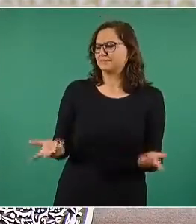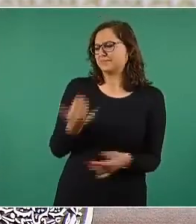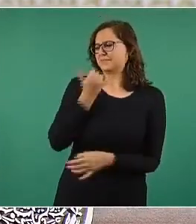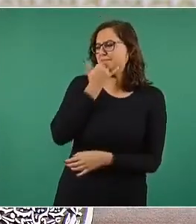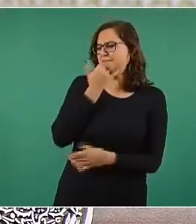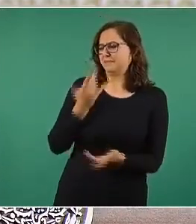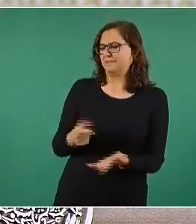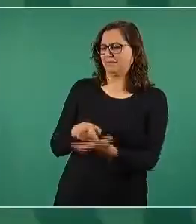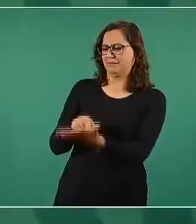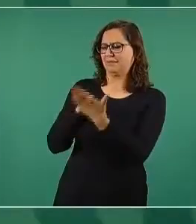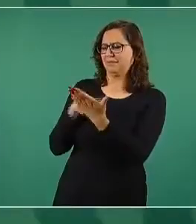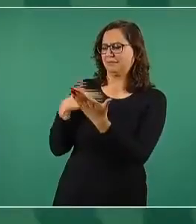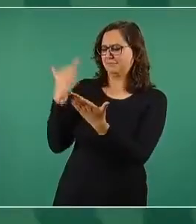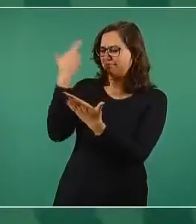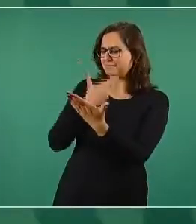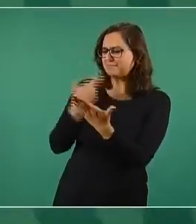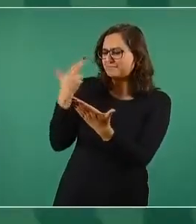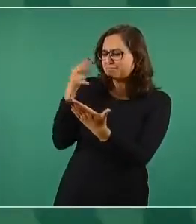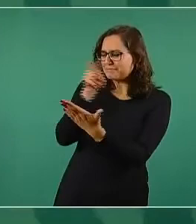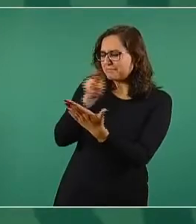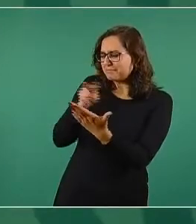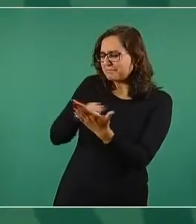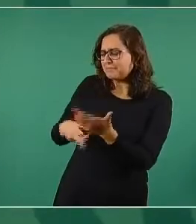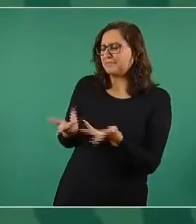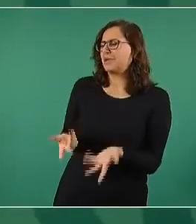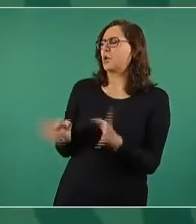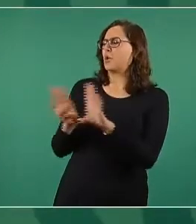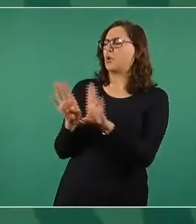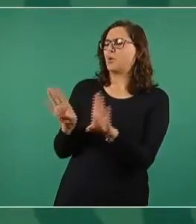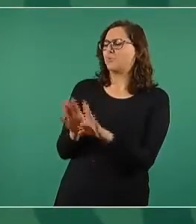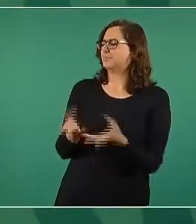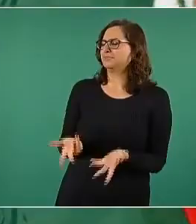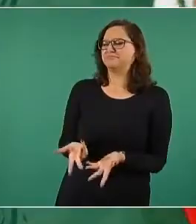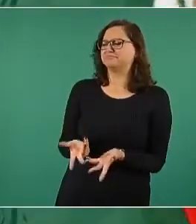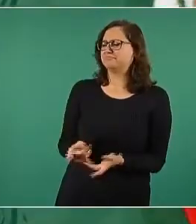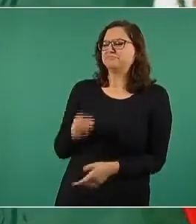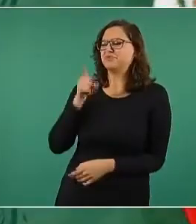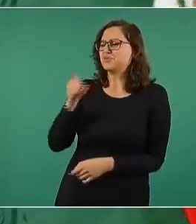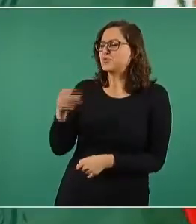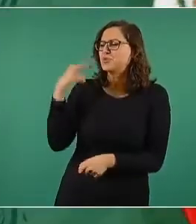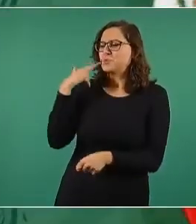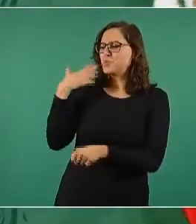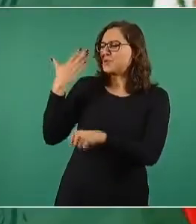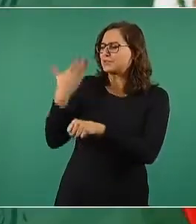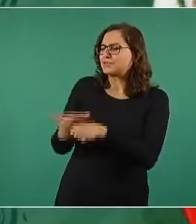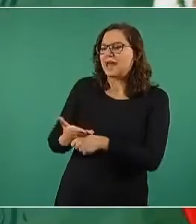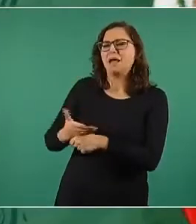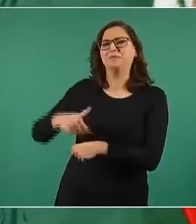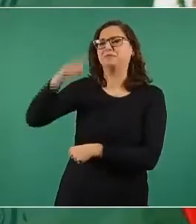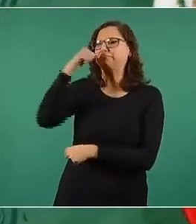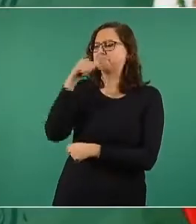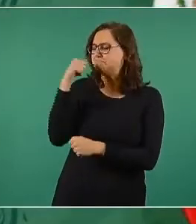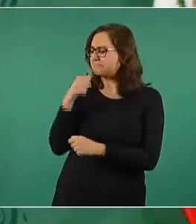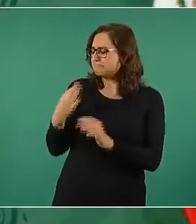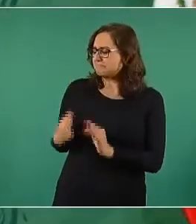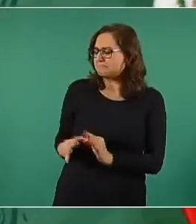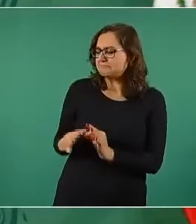el discurso? Si tú eres un hombre responsable, institucional,